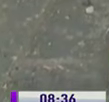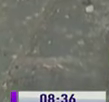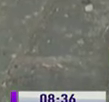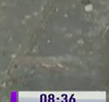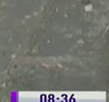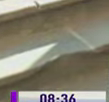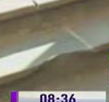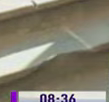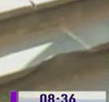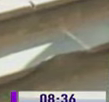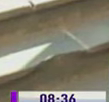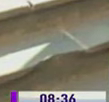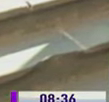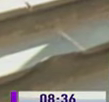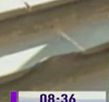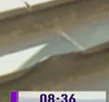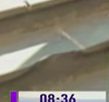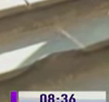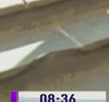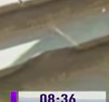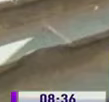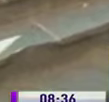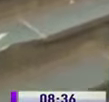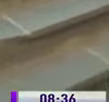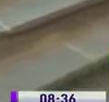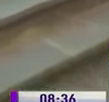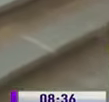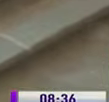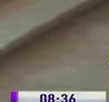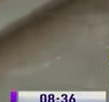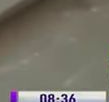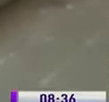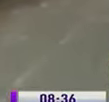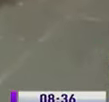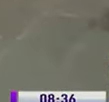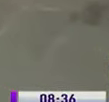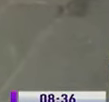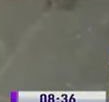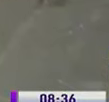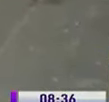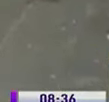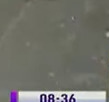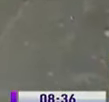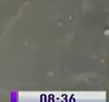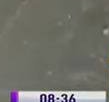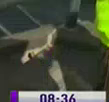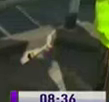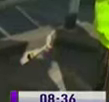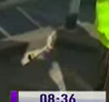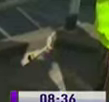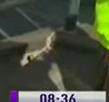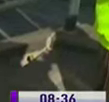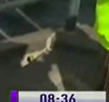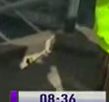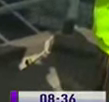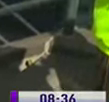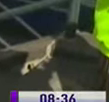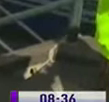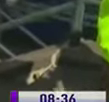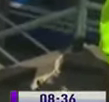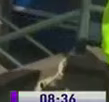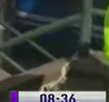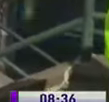la escalinata de la justificación sin ninguna manera pero no estamos hablando del género